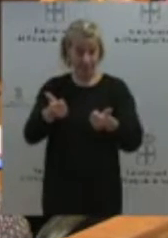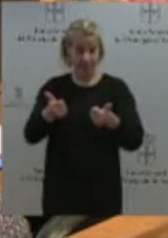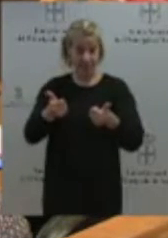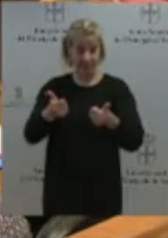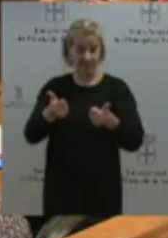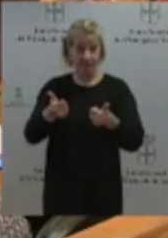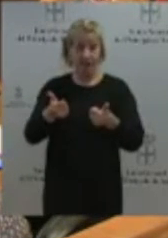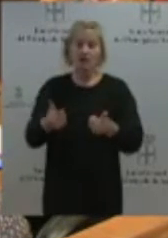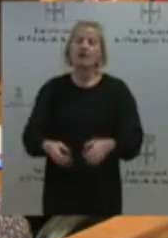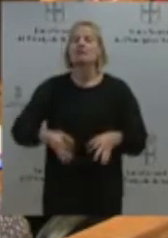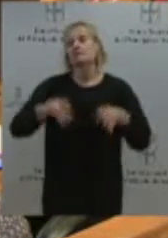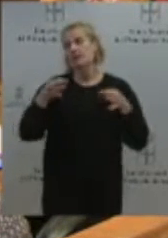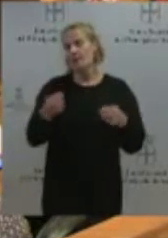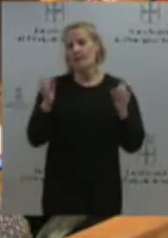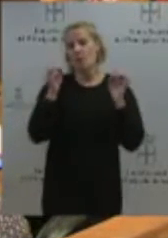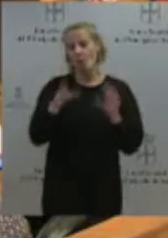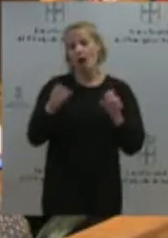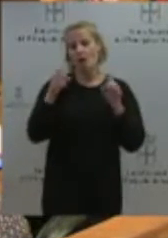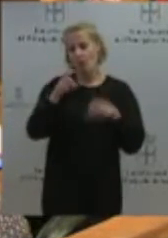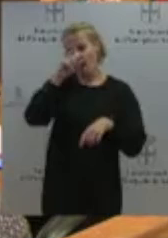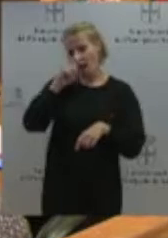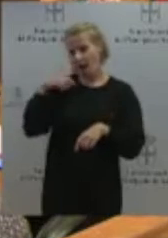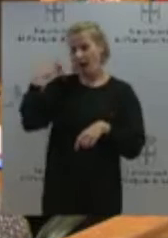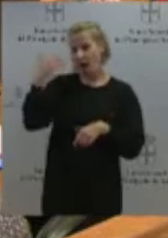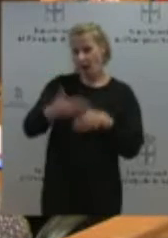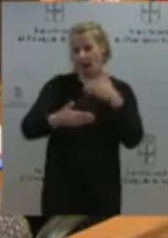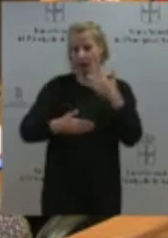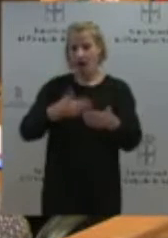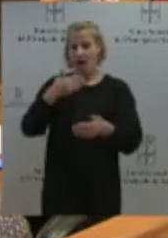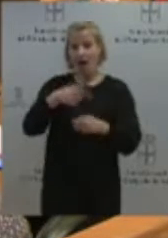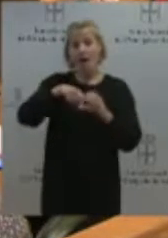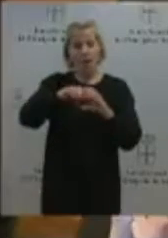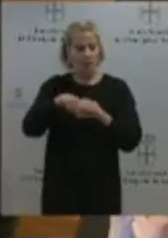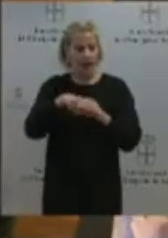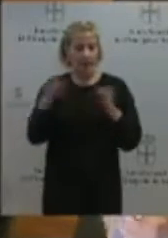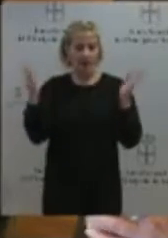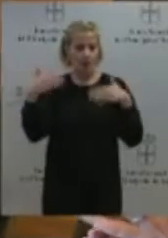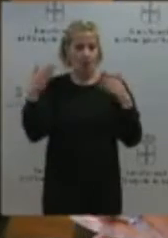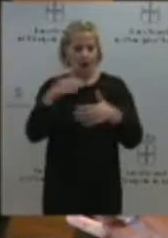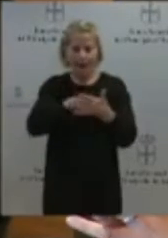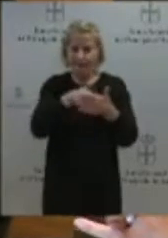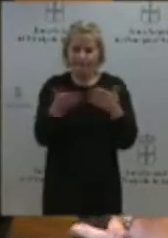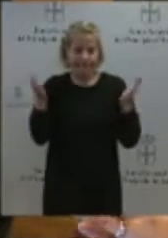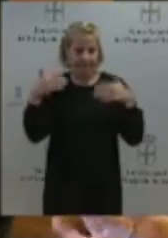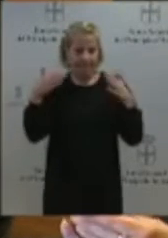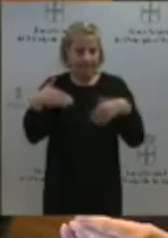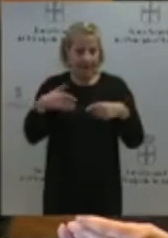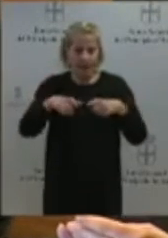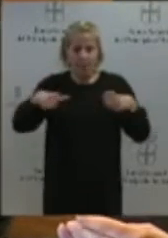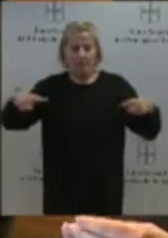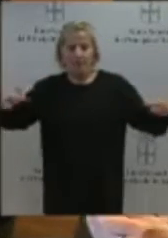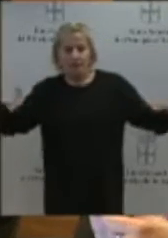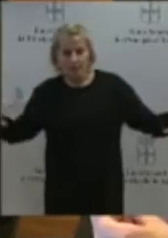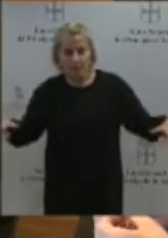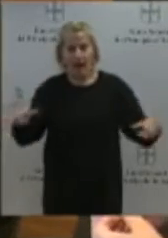año. Falta de asignación de plazas, aumento de medias jornadas y de interinidad, incremento de ratios, cierre de aulas rurales, problemas en la FP, incertidumbre en